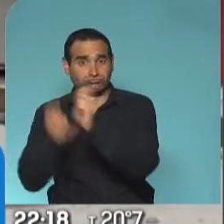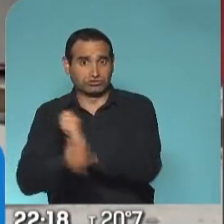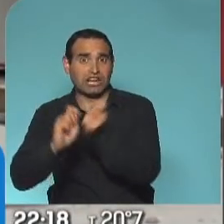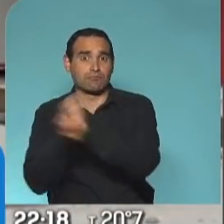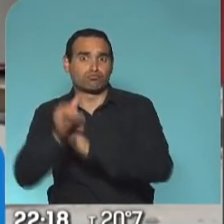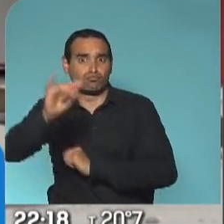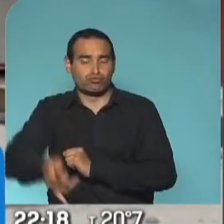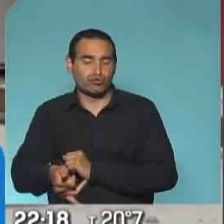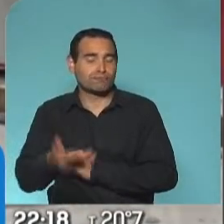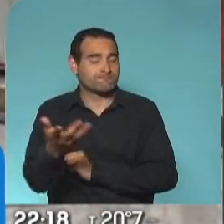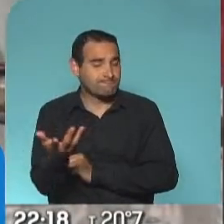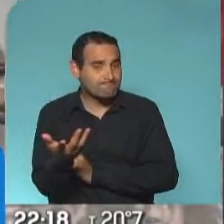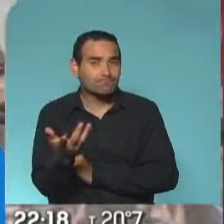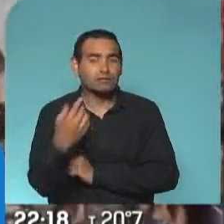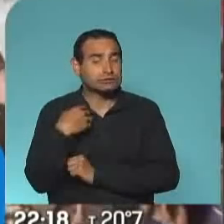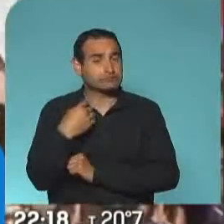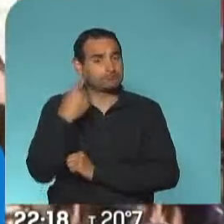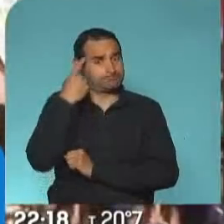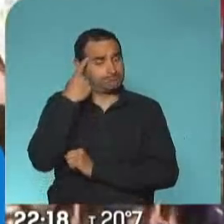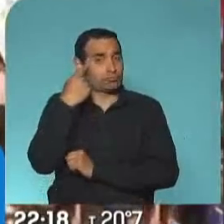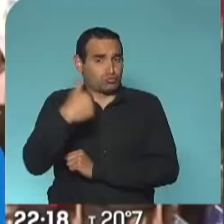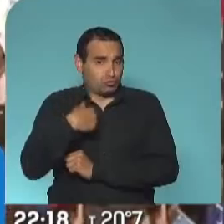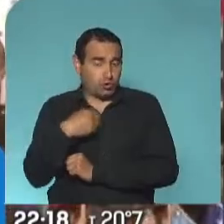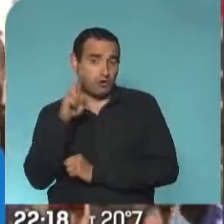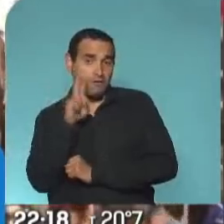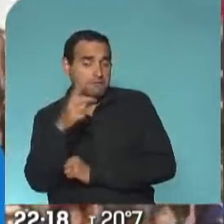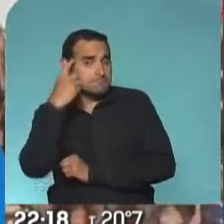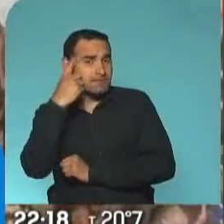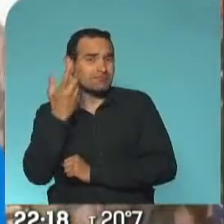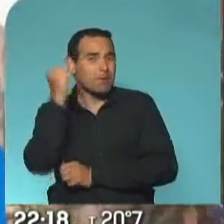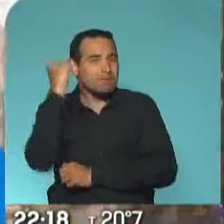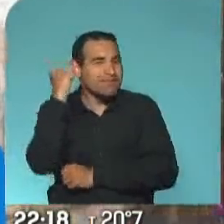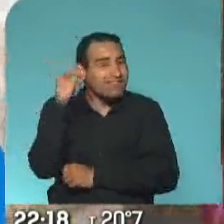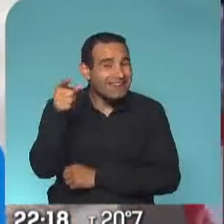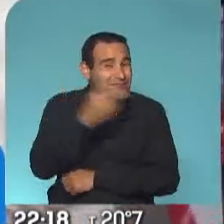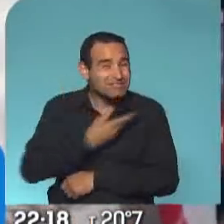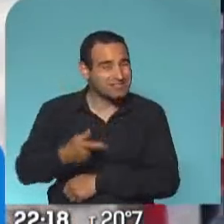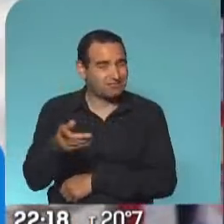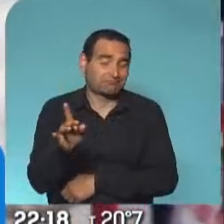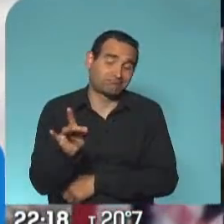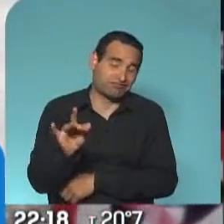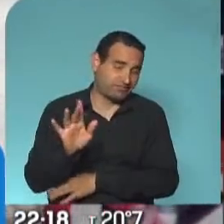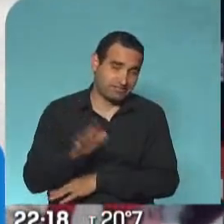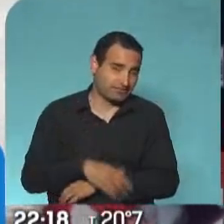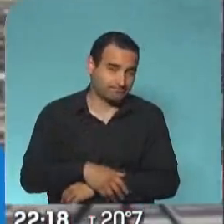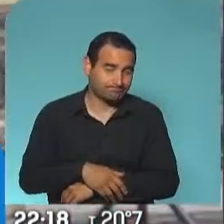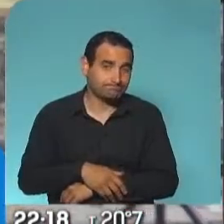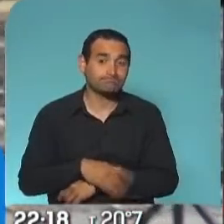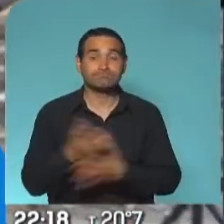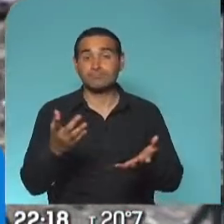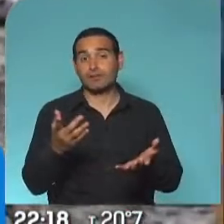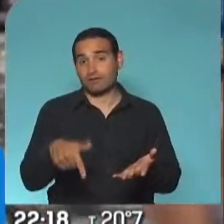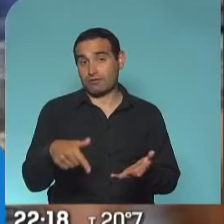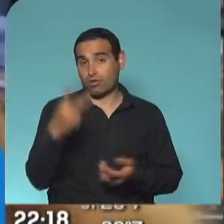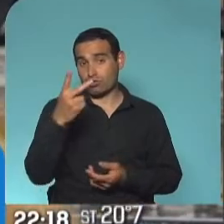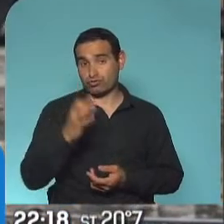que por ahí se está jugando. Mi impresión, mi lectura es que con Piñera como presidente va a ser difícil que esto ocurra. Ahora, ¿estamos a cuánto?